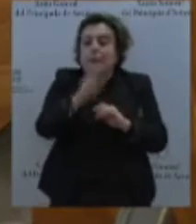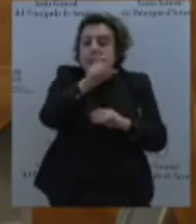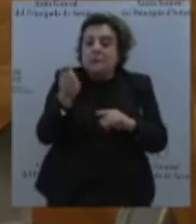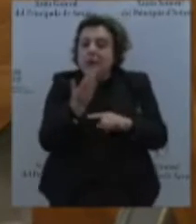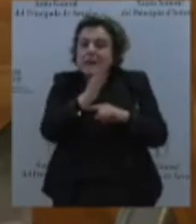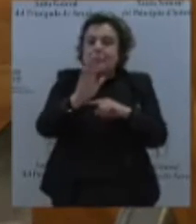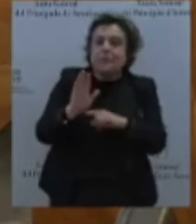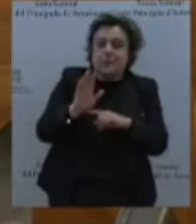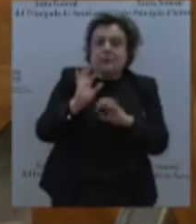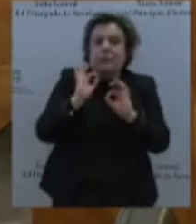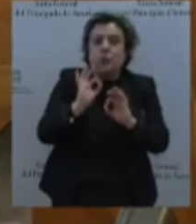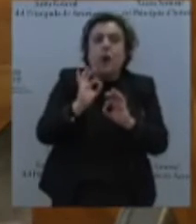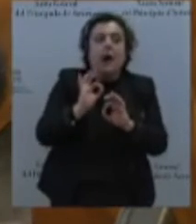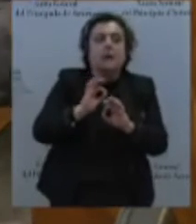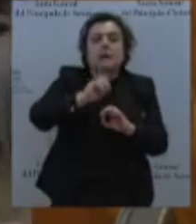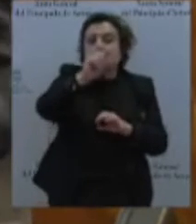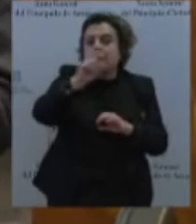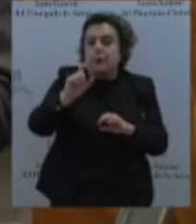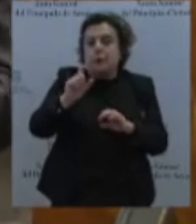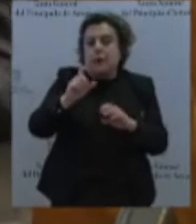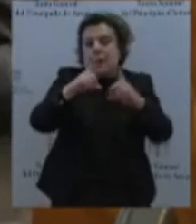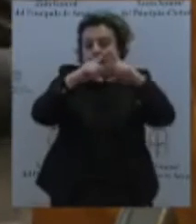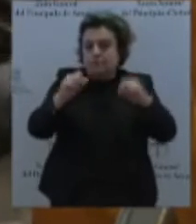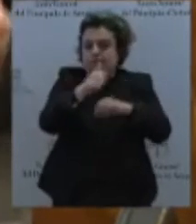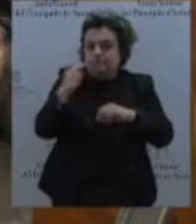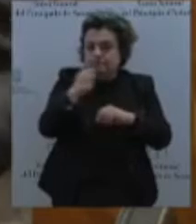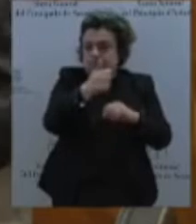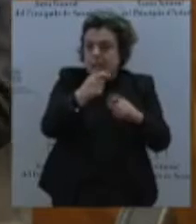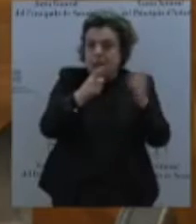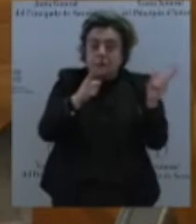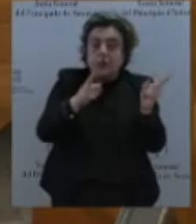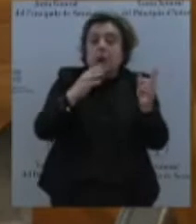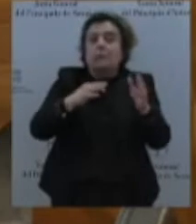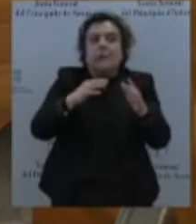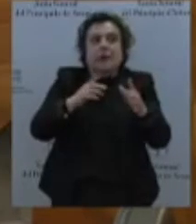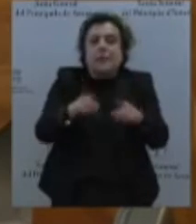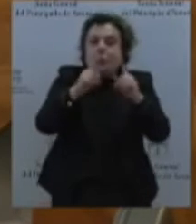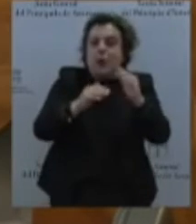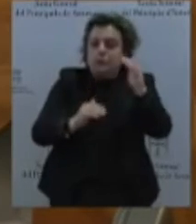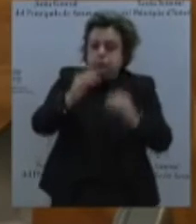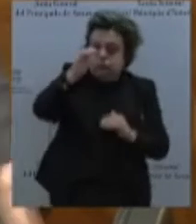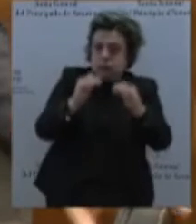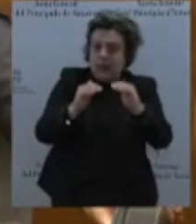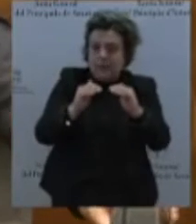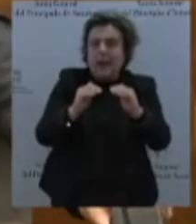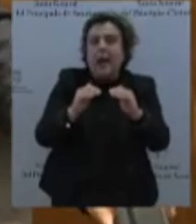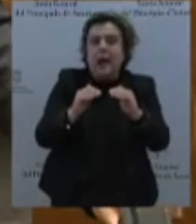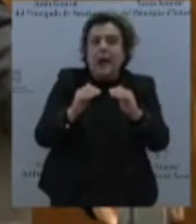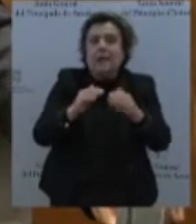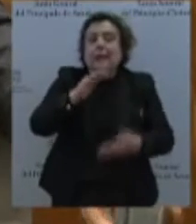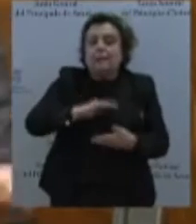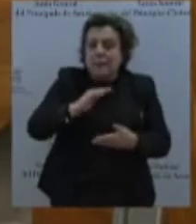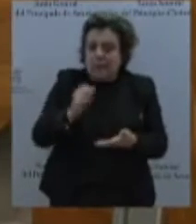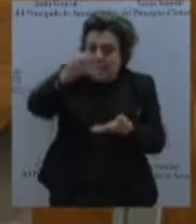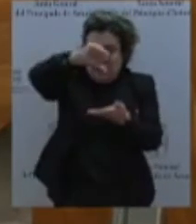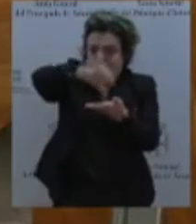producirse un desequilibrio ante la capacidad fagocitadora, ¿no?, del área central. Por eso es un tema no menor, porque ahí le